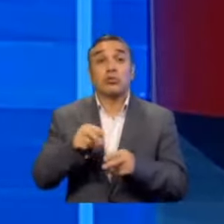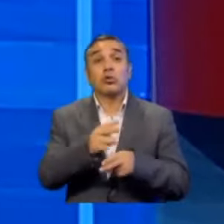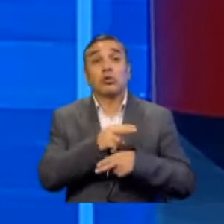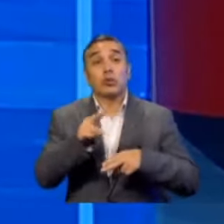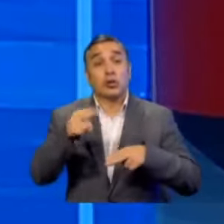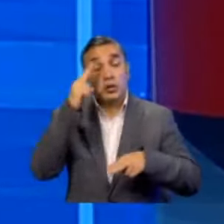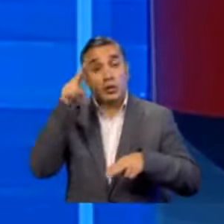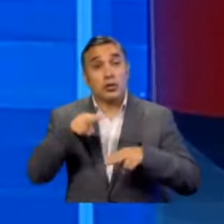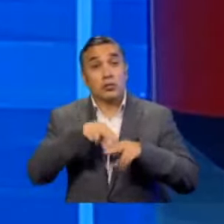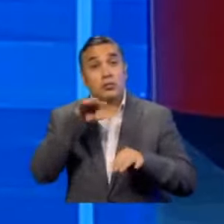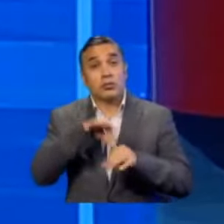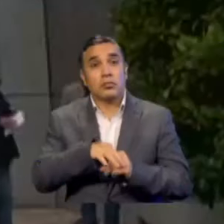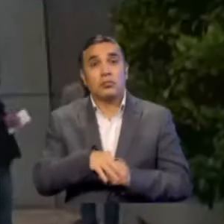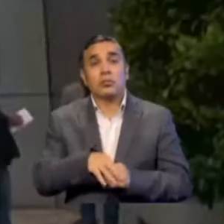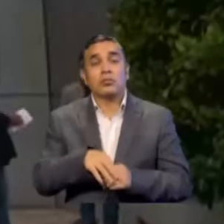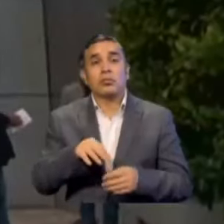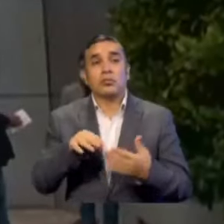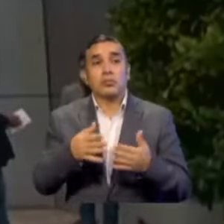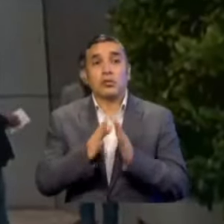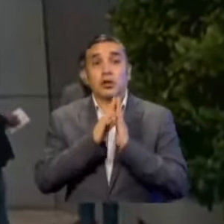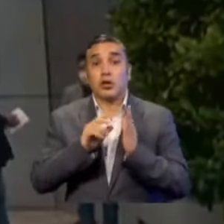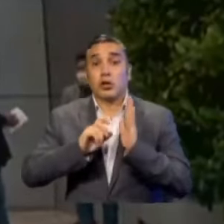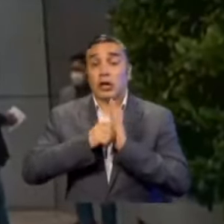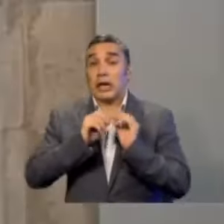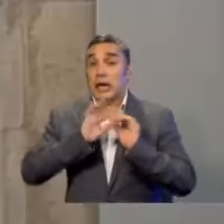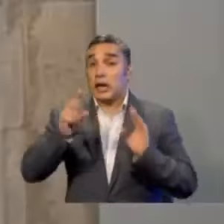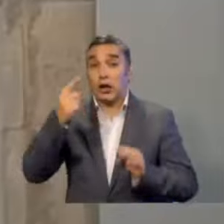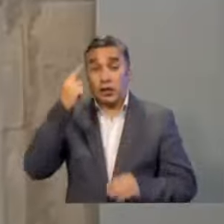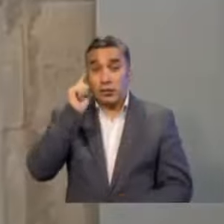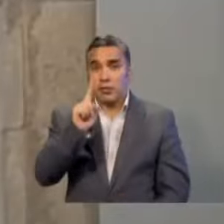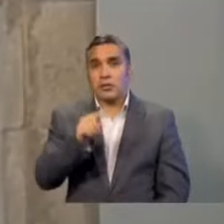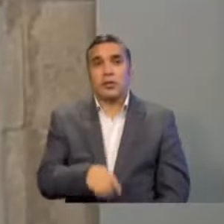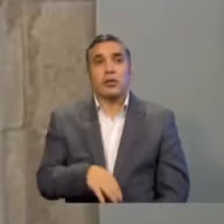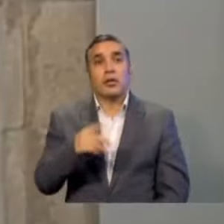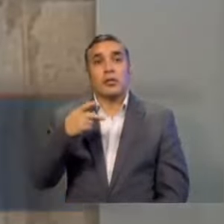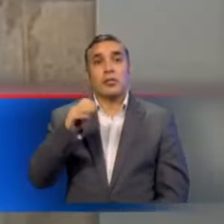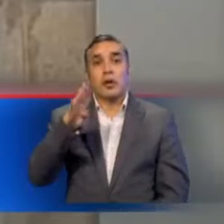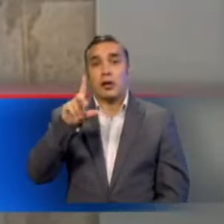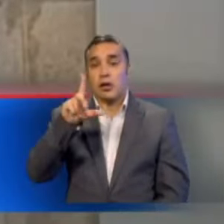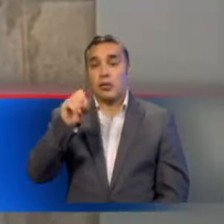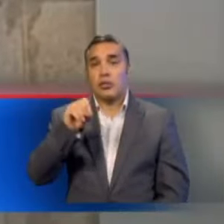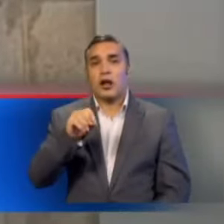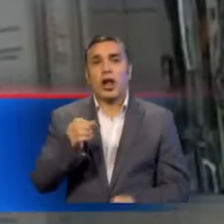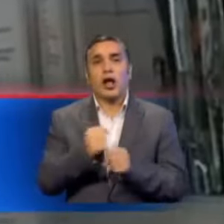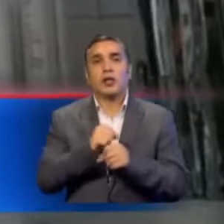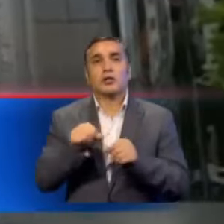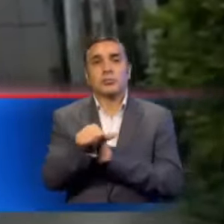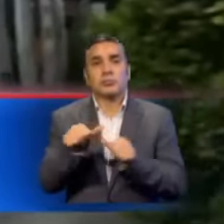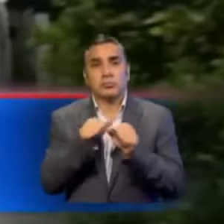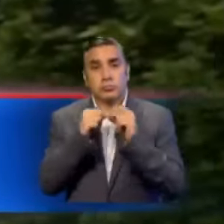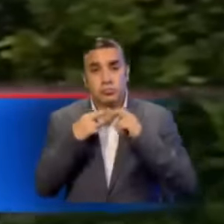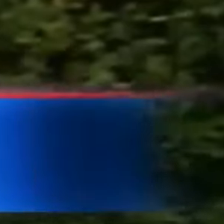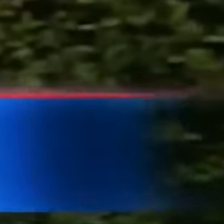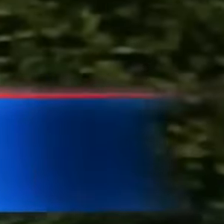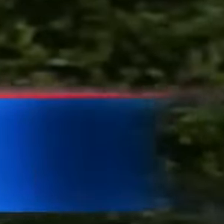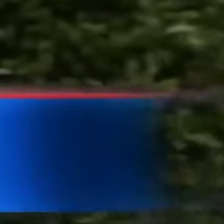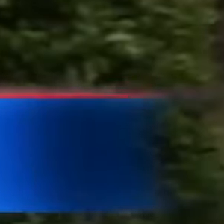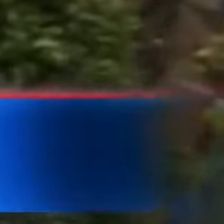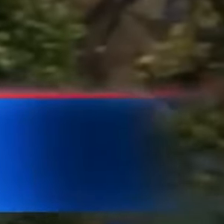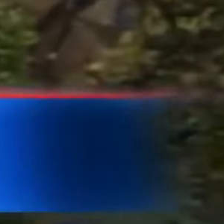Consejo Nacional Electoral negó el pedido del Contralor General del Estado, Pablo Celi, de realizar una auditoría al